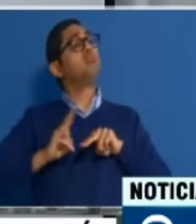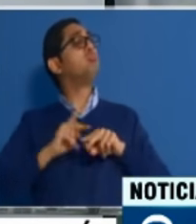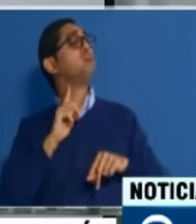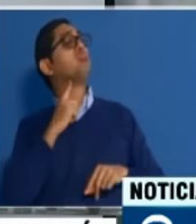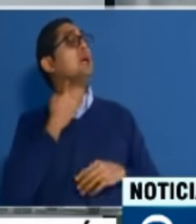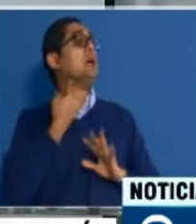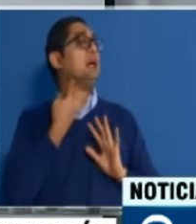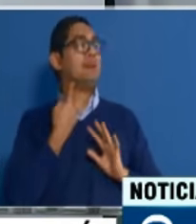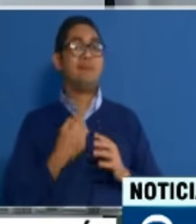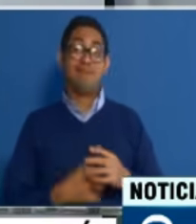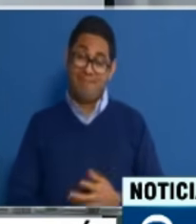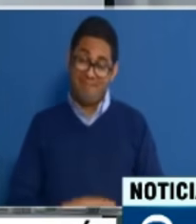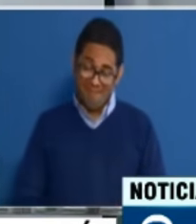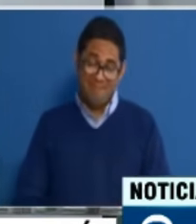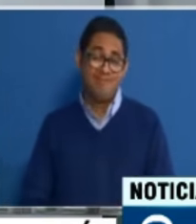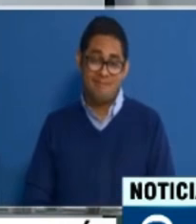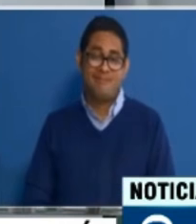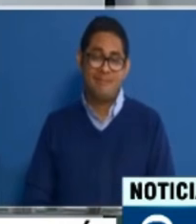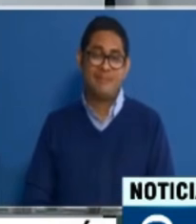En petróleo,